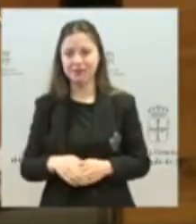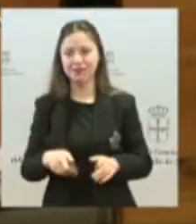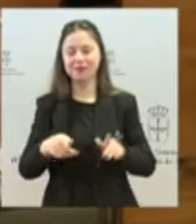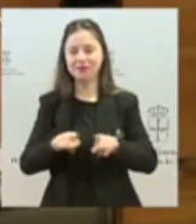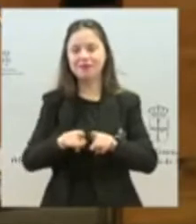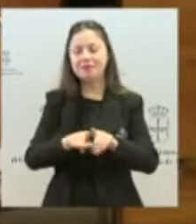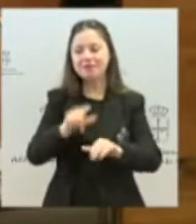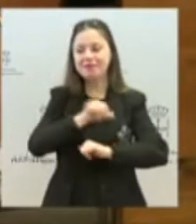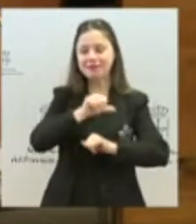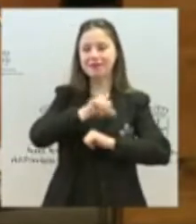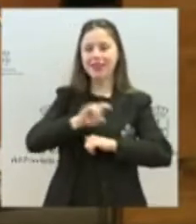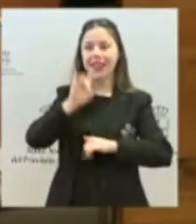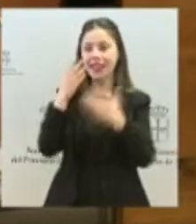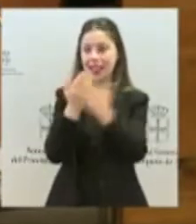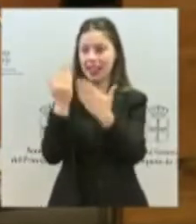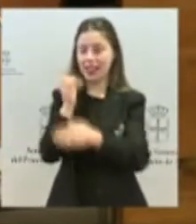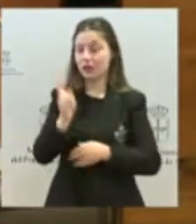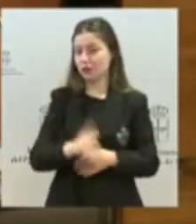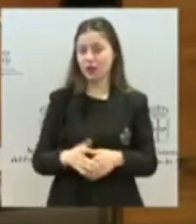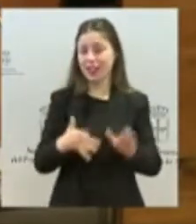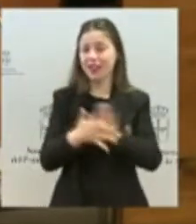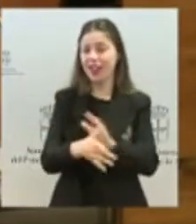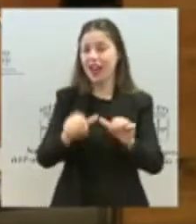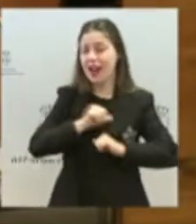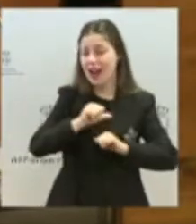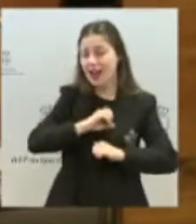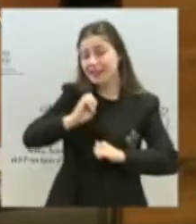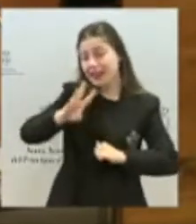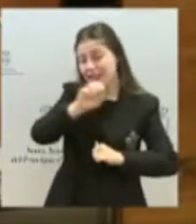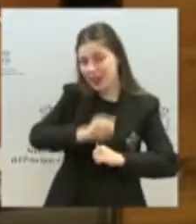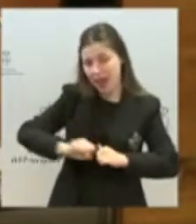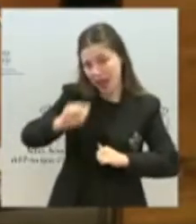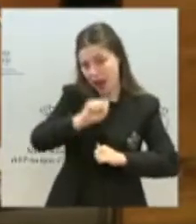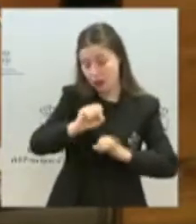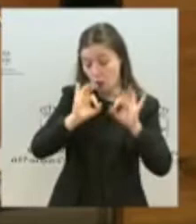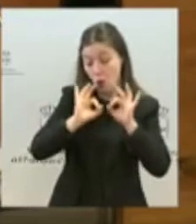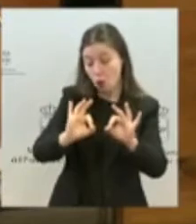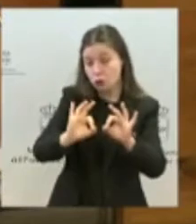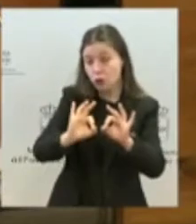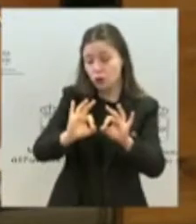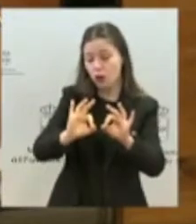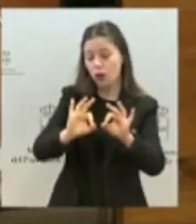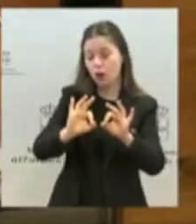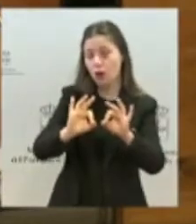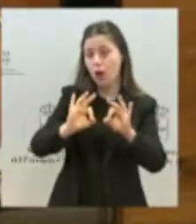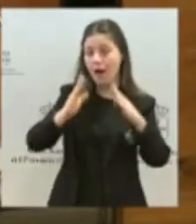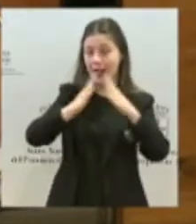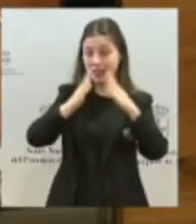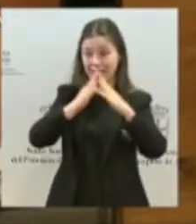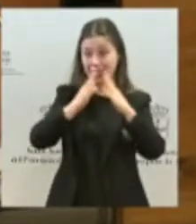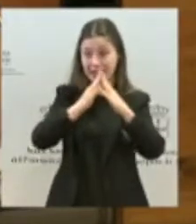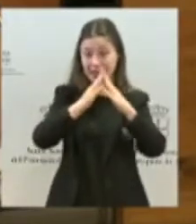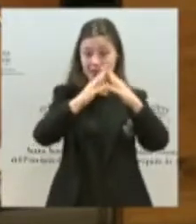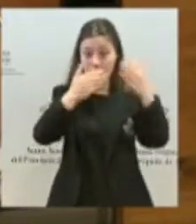llevan esperando 13 años desde que comenzaron a aparecer grietas en sus casas y deficiencias en